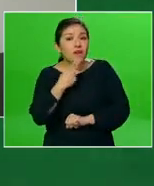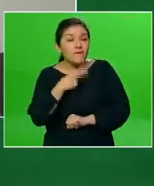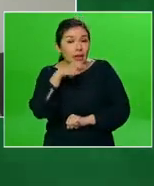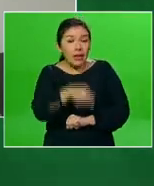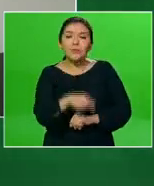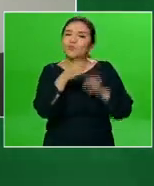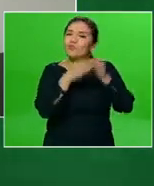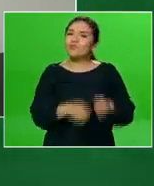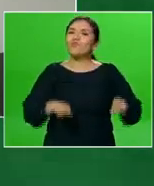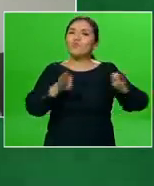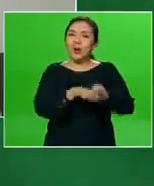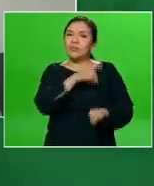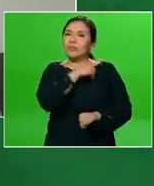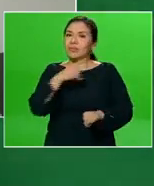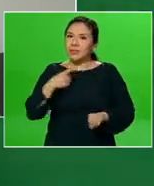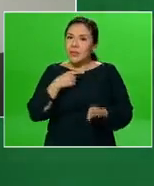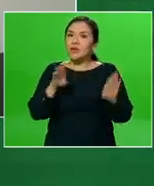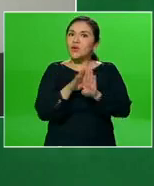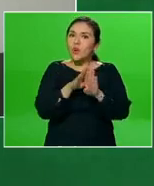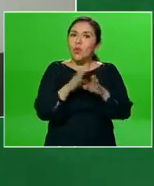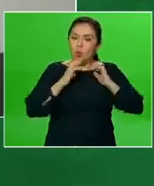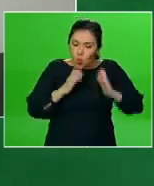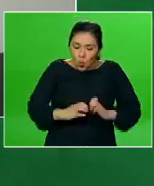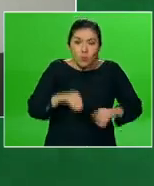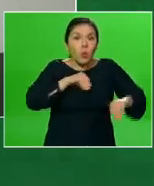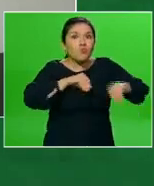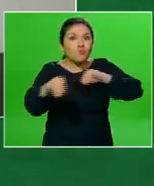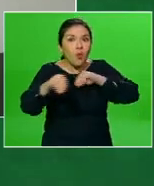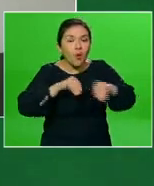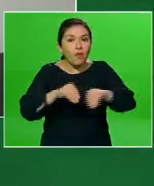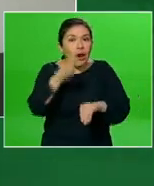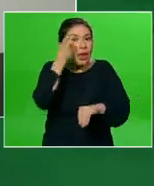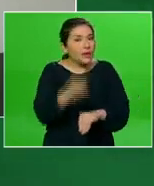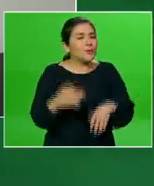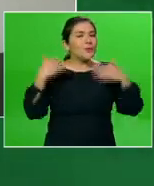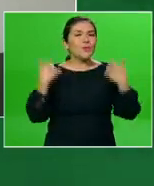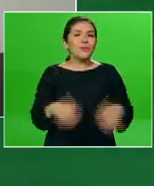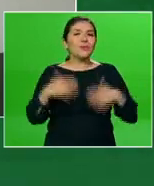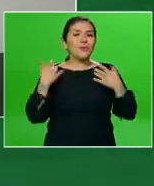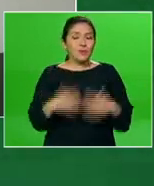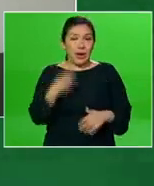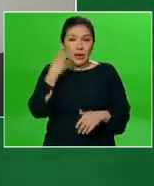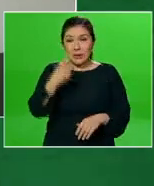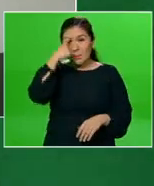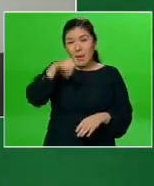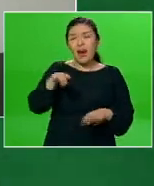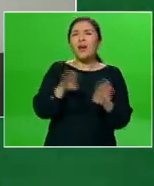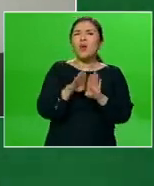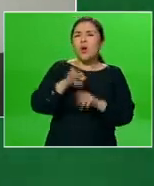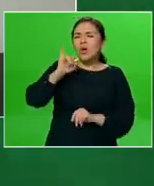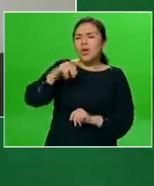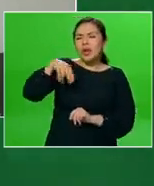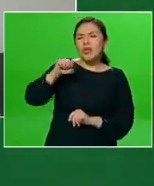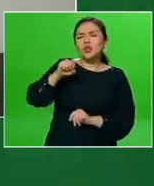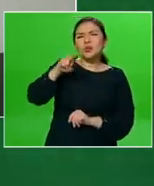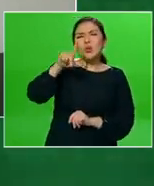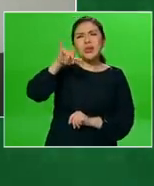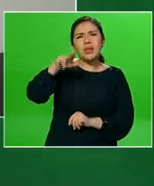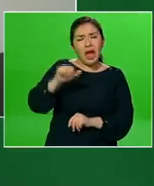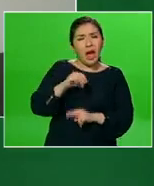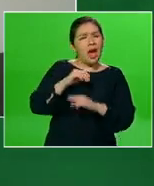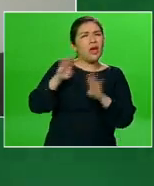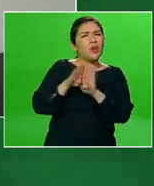importante que tengamos contracción muscular somos la resistencia sólida nos puede llevar a otras condiciones muy